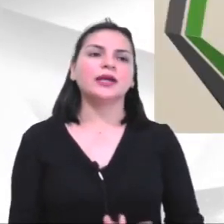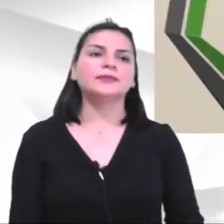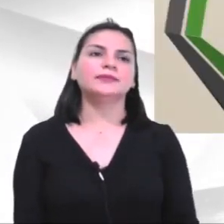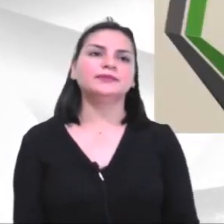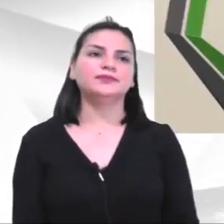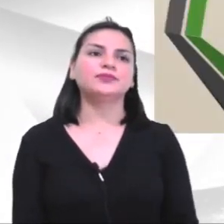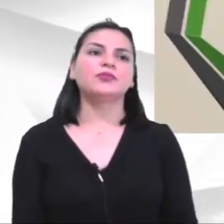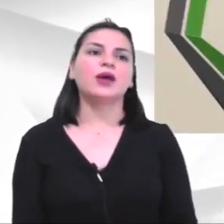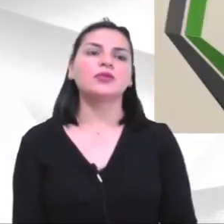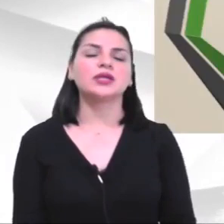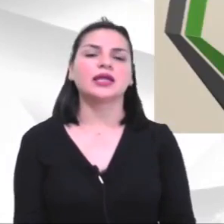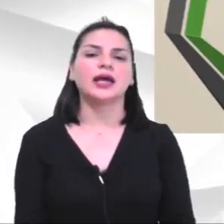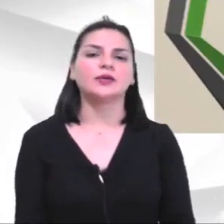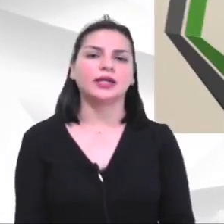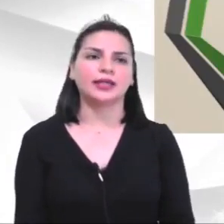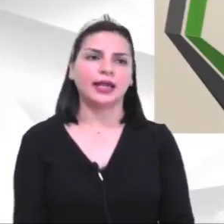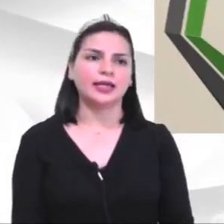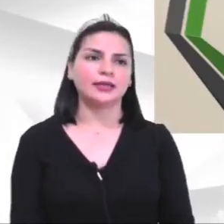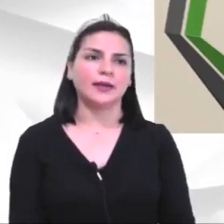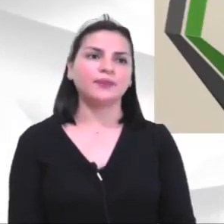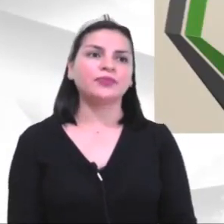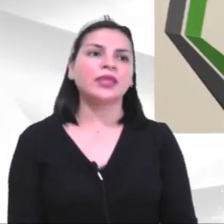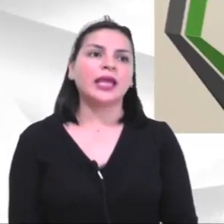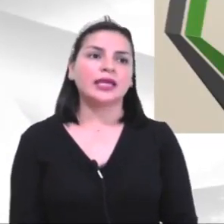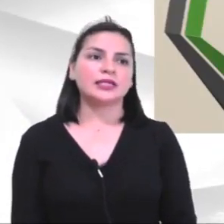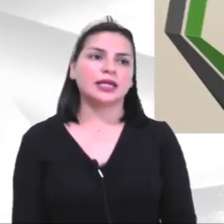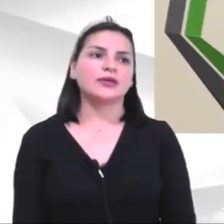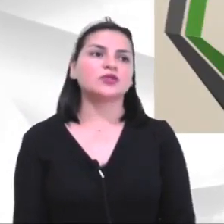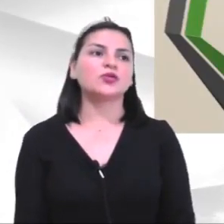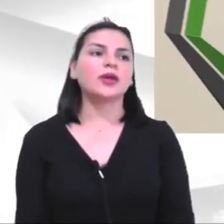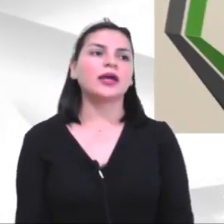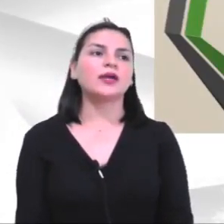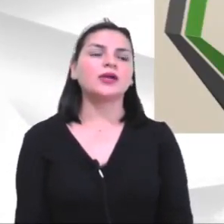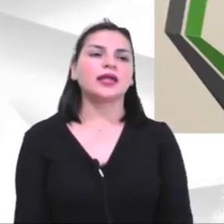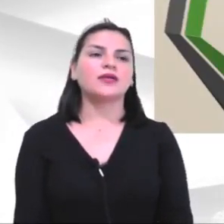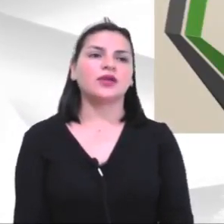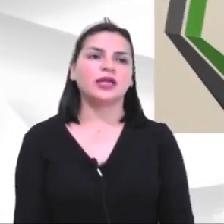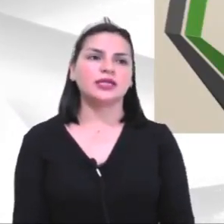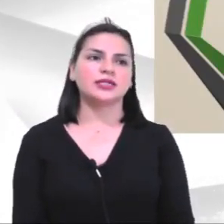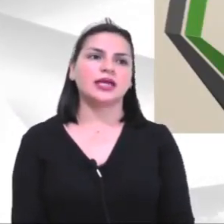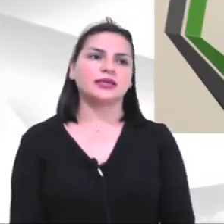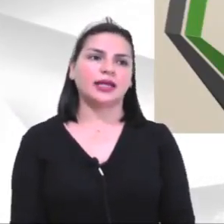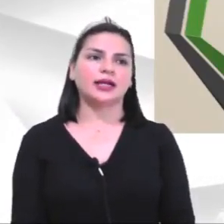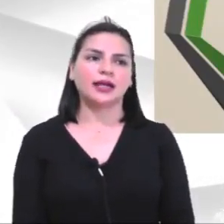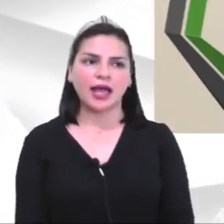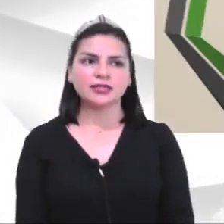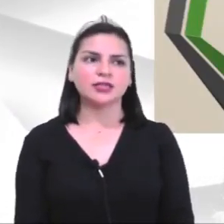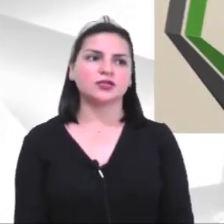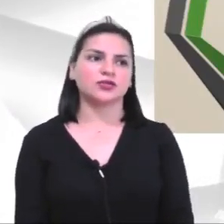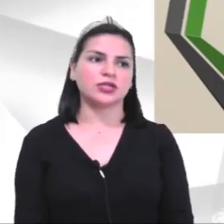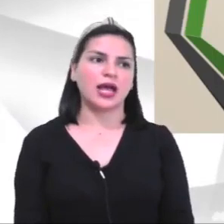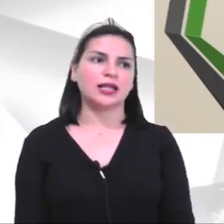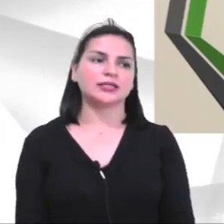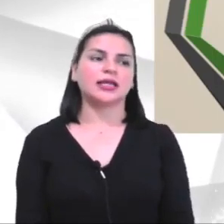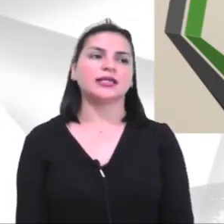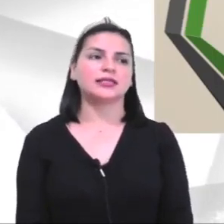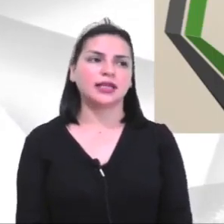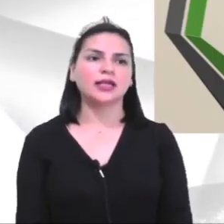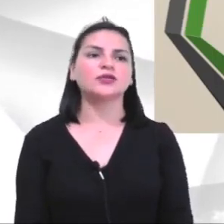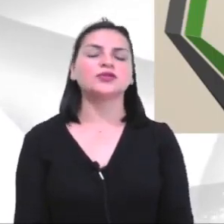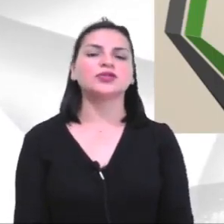Muy bien, vamos a dejar una tareita. Escribe en su cuaderno la diferencia entre clases